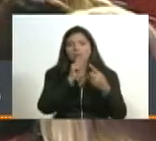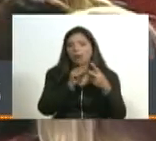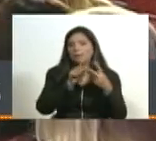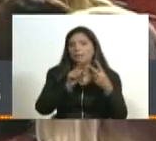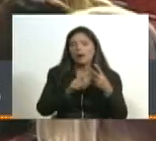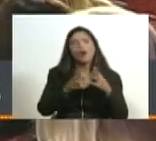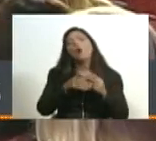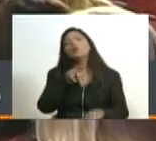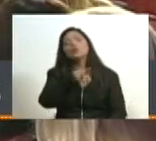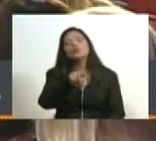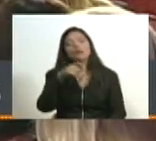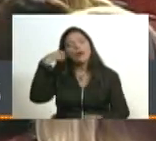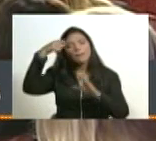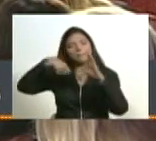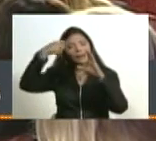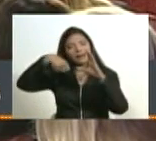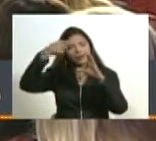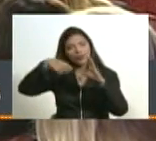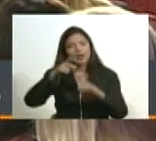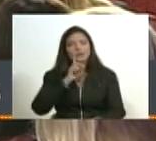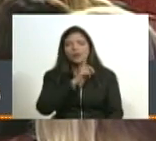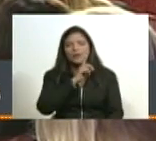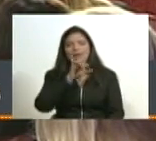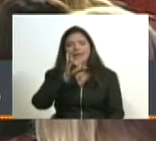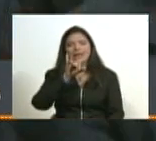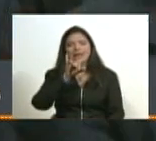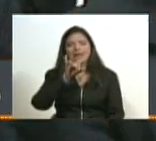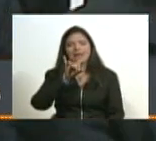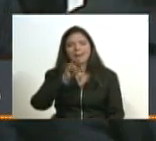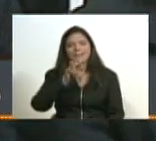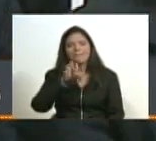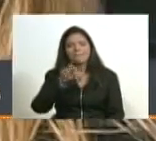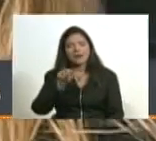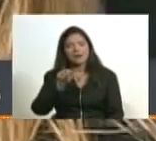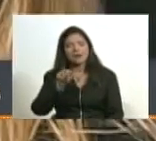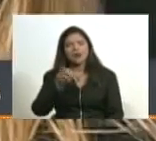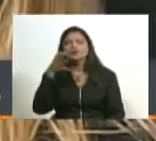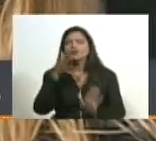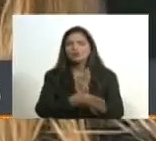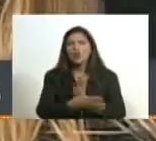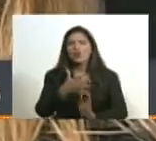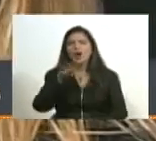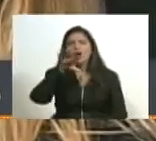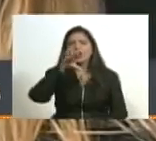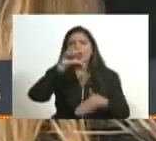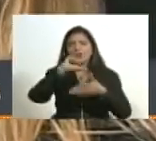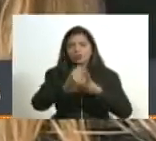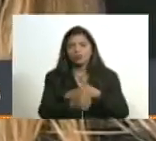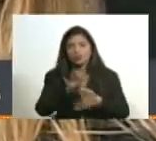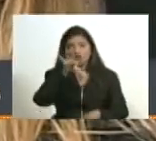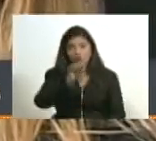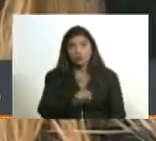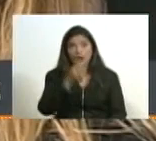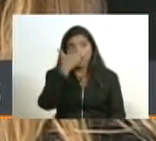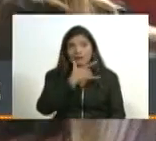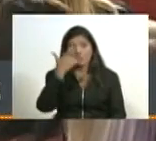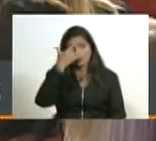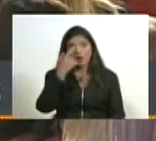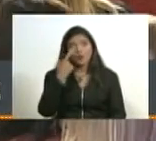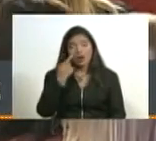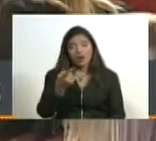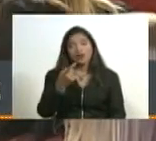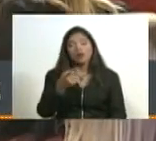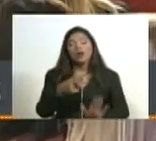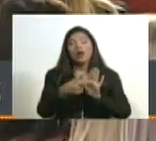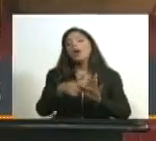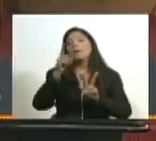la película In My Country, que se llama In My Country, sobre Sudáfrica, la Comisión de la Verdad, lo hubieran visto, la pasaron en Venezuela